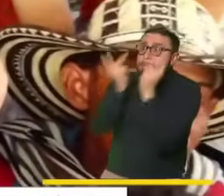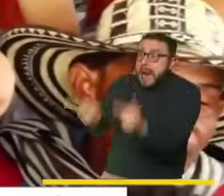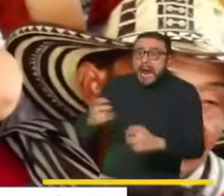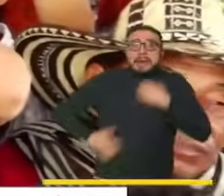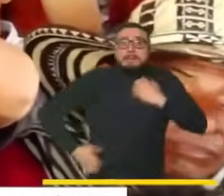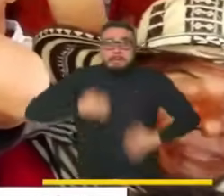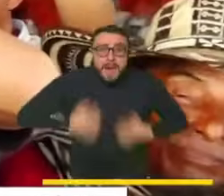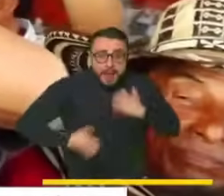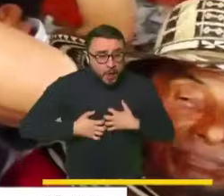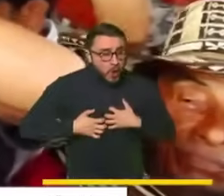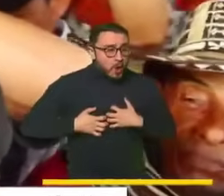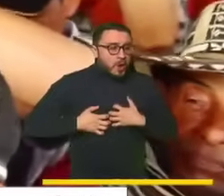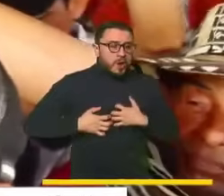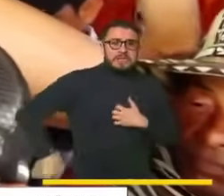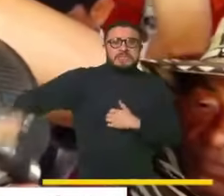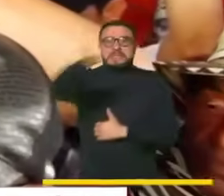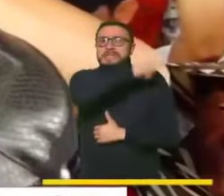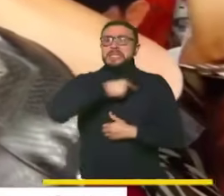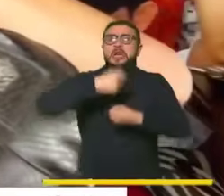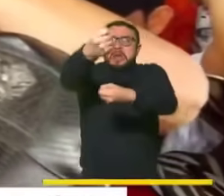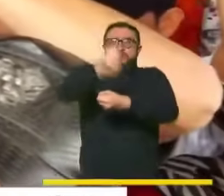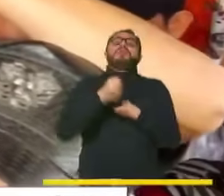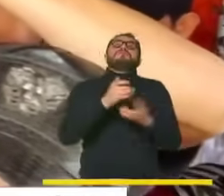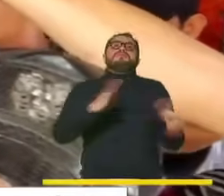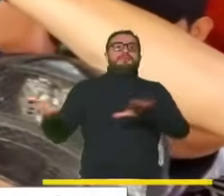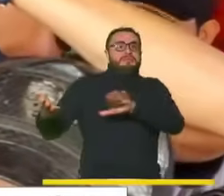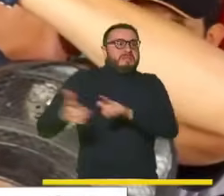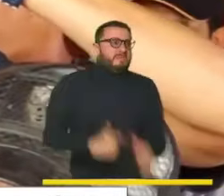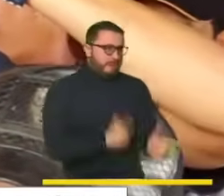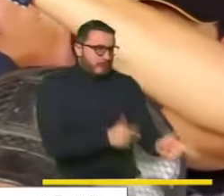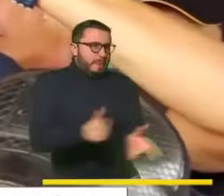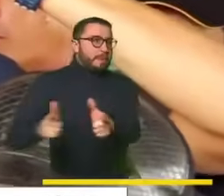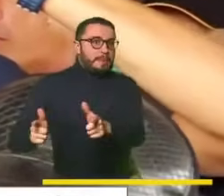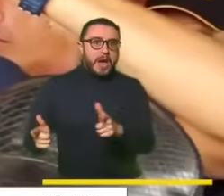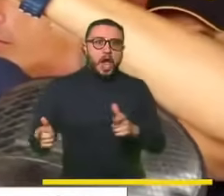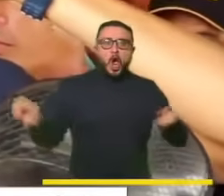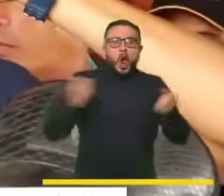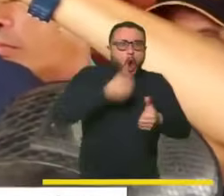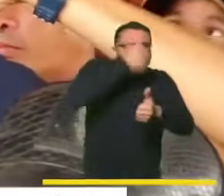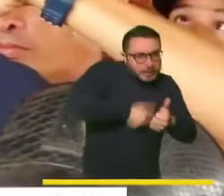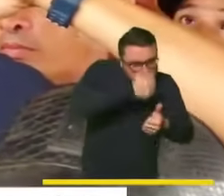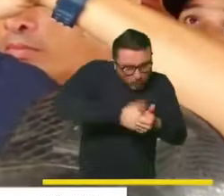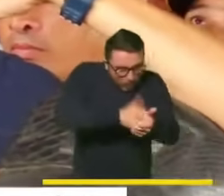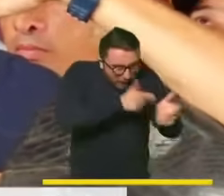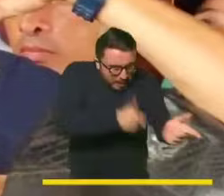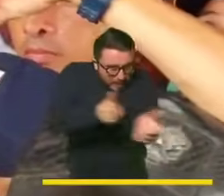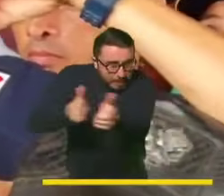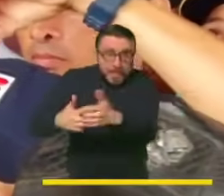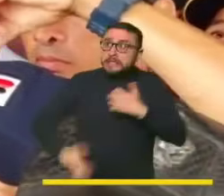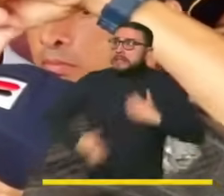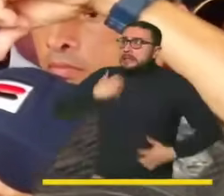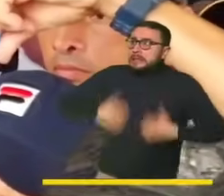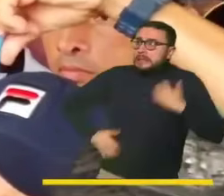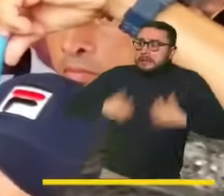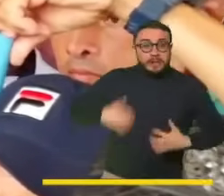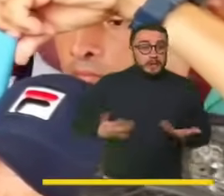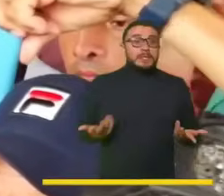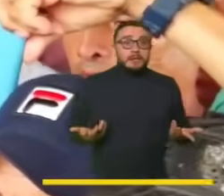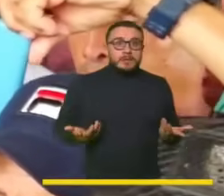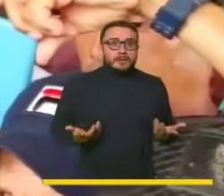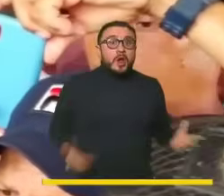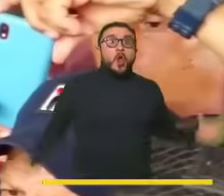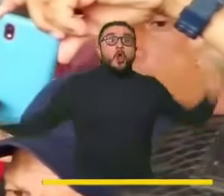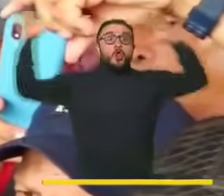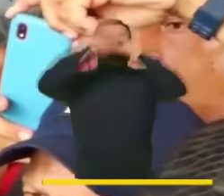miedo a ser asesinados en masacres o individualmente, en noches que ya no se